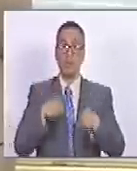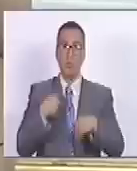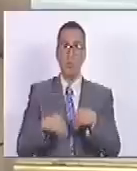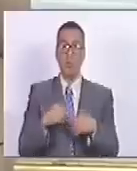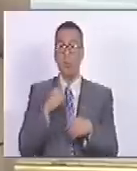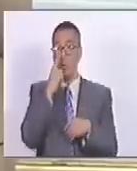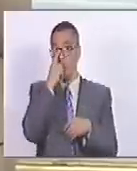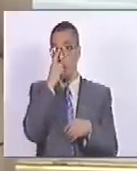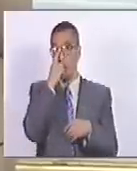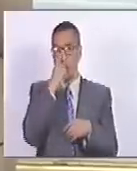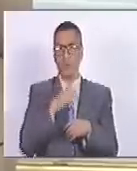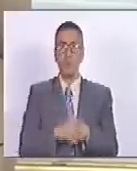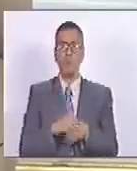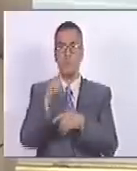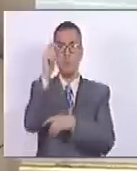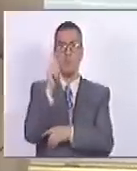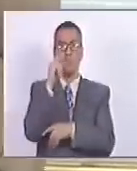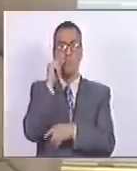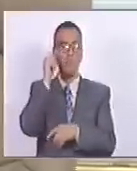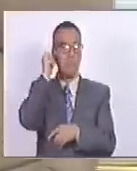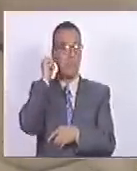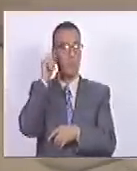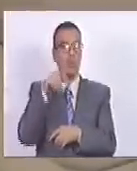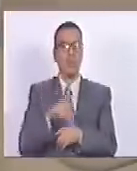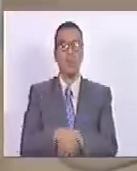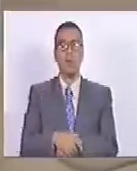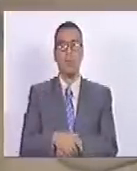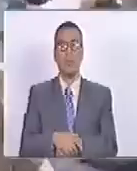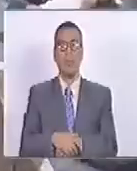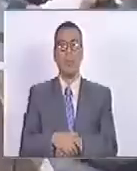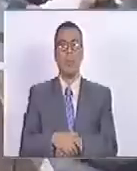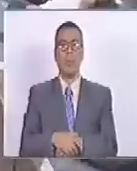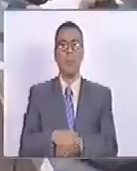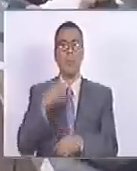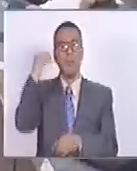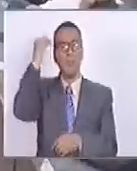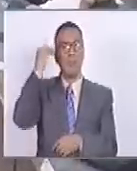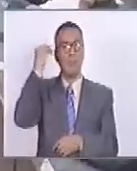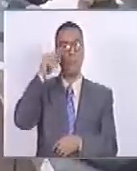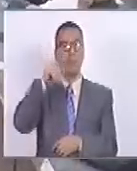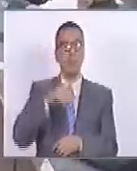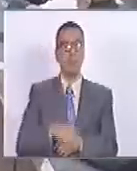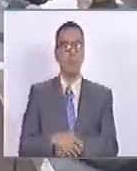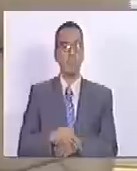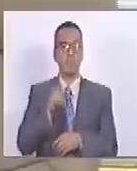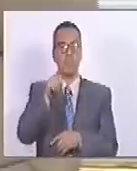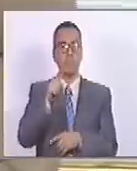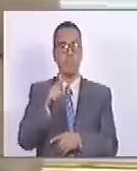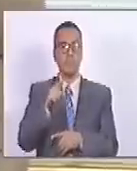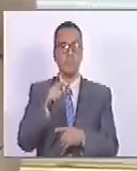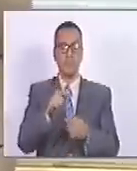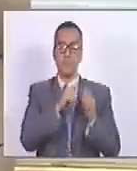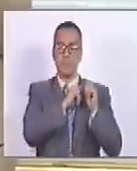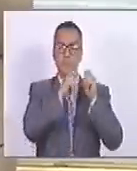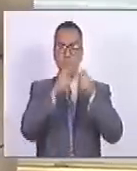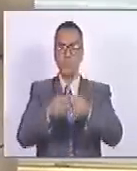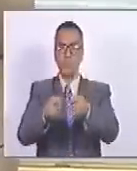preocuparnos, diputadas y diputados. Consideremos una